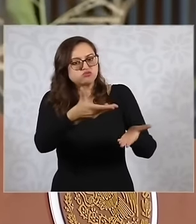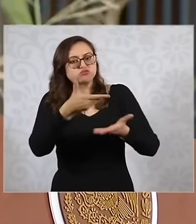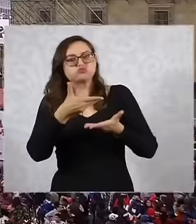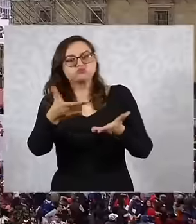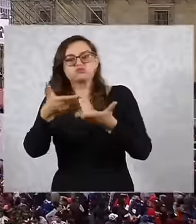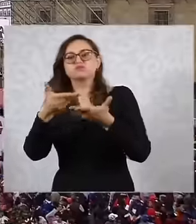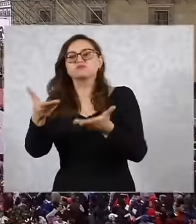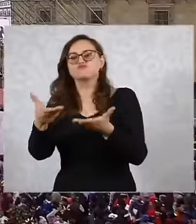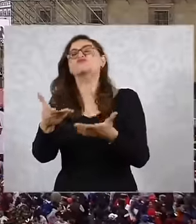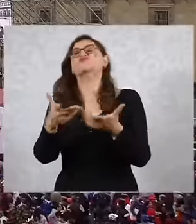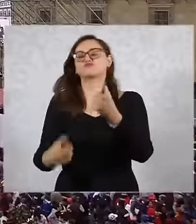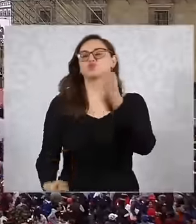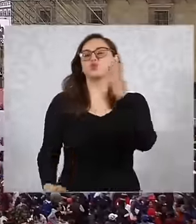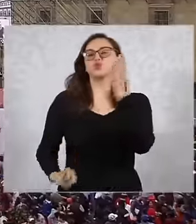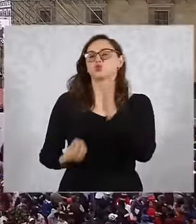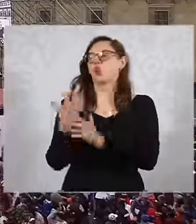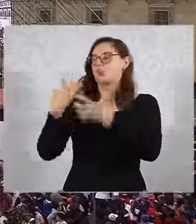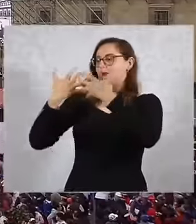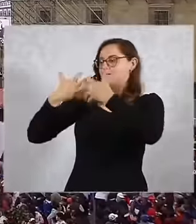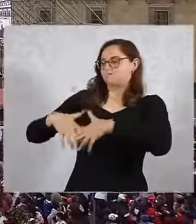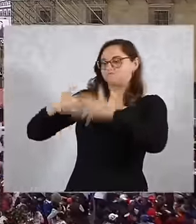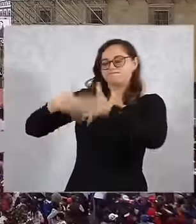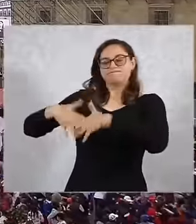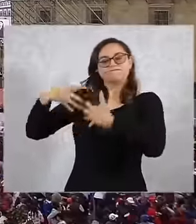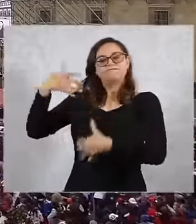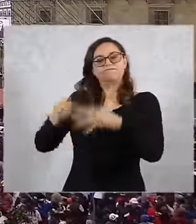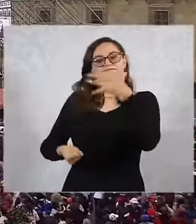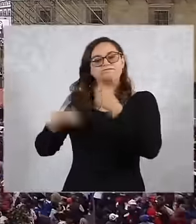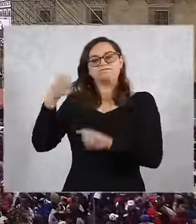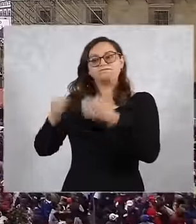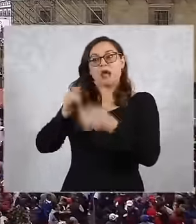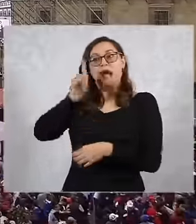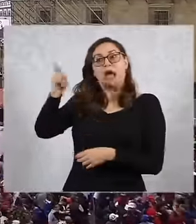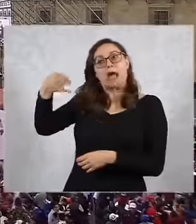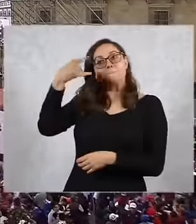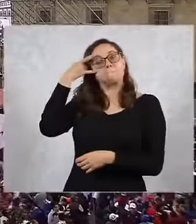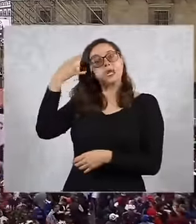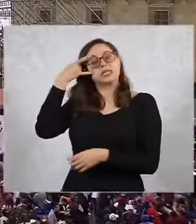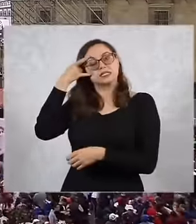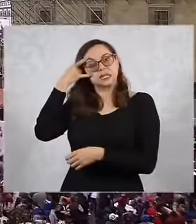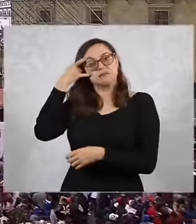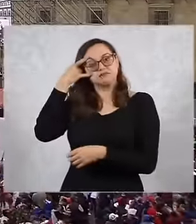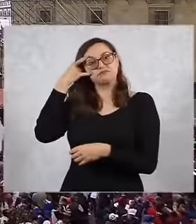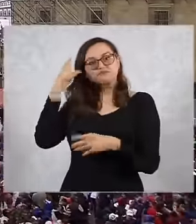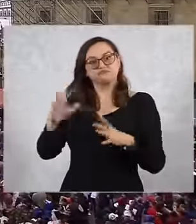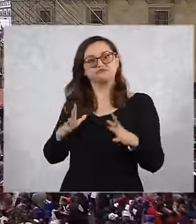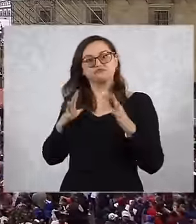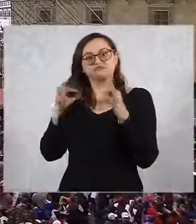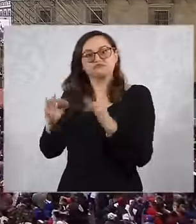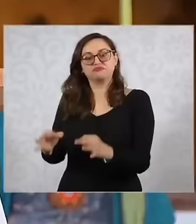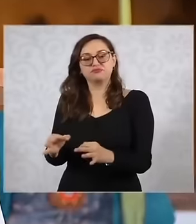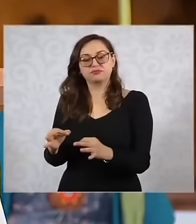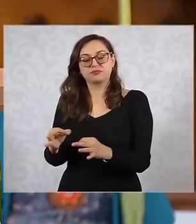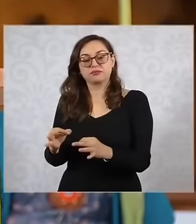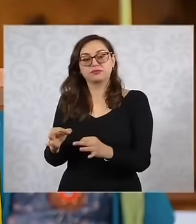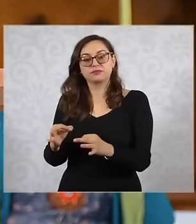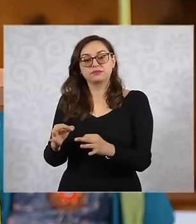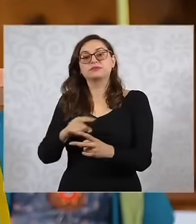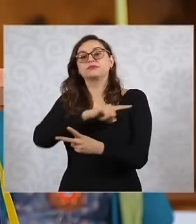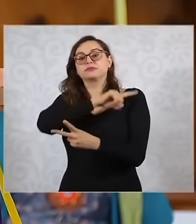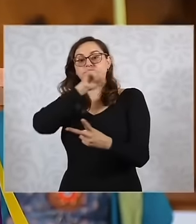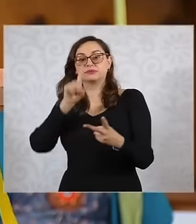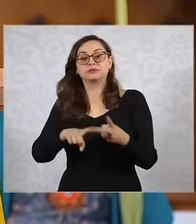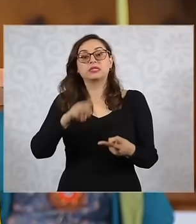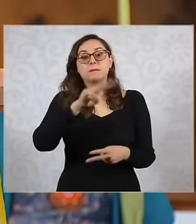planta de pasteurización de leche en Campeche, una planta de secado de leche